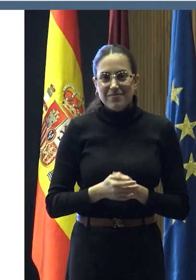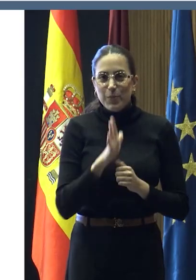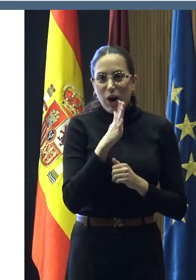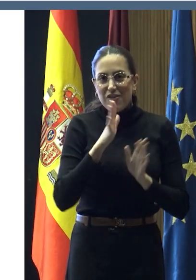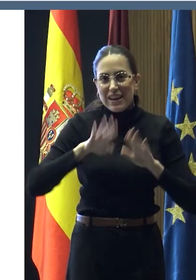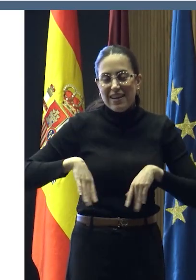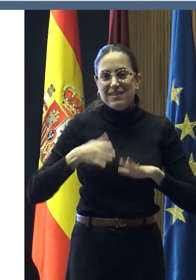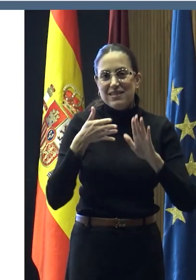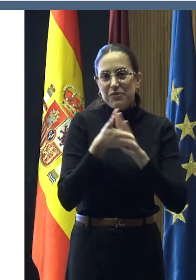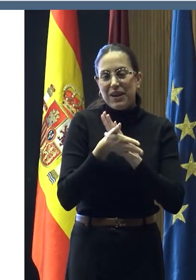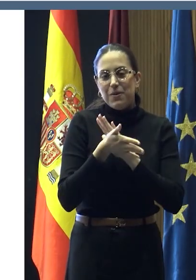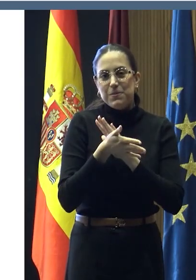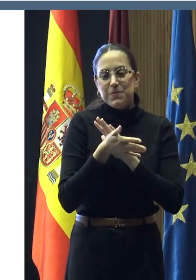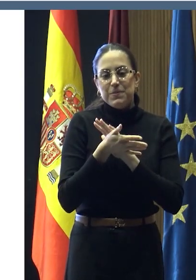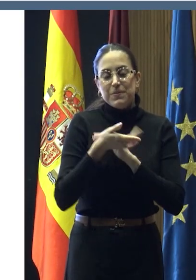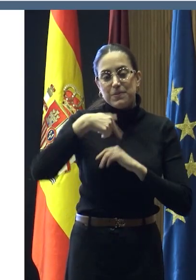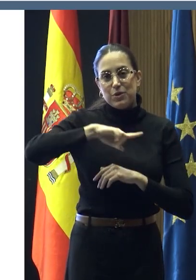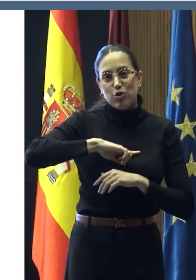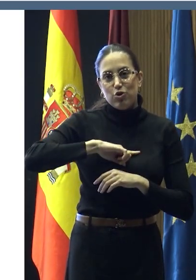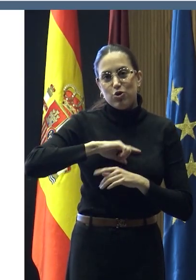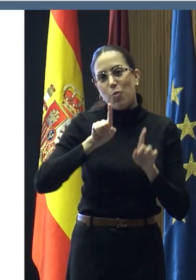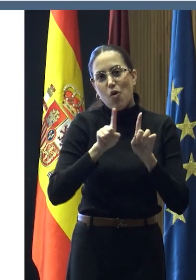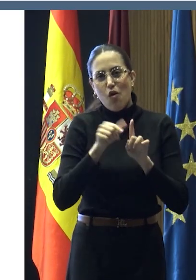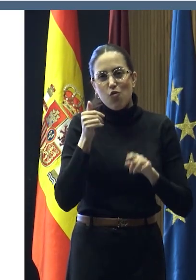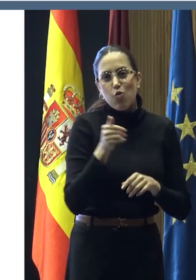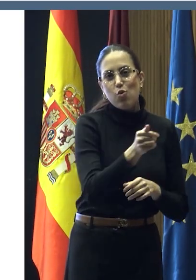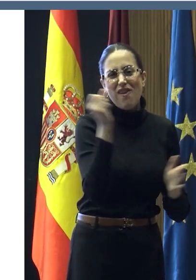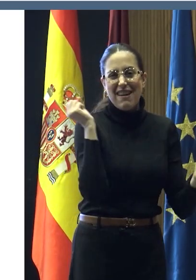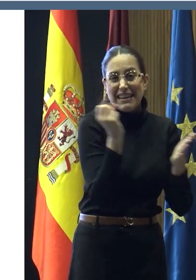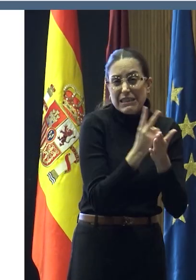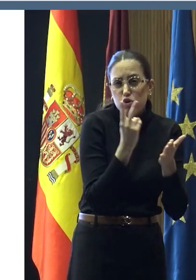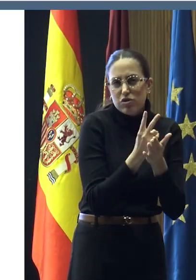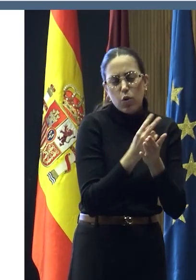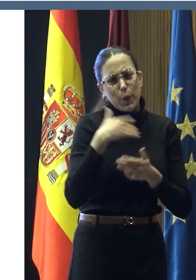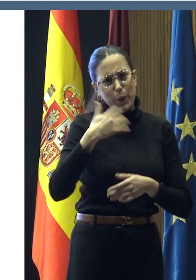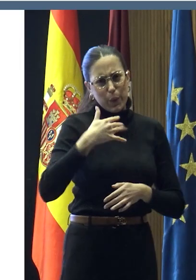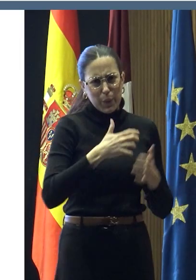porque siempre van a quedar muchísimos retos pendientes.